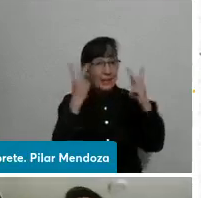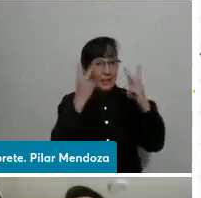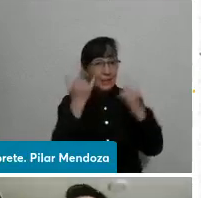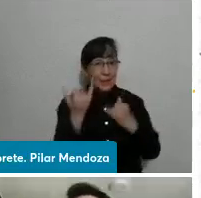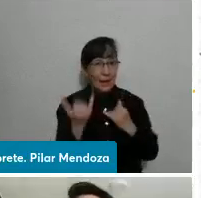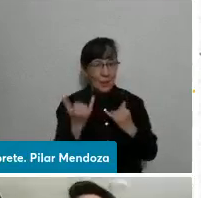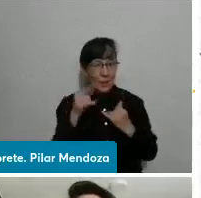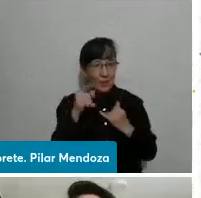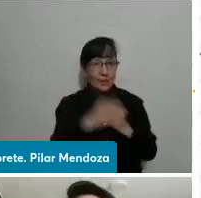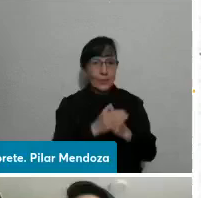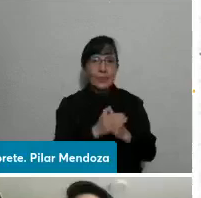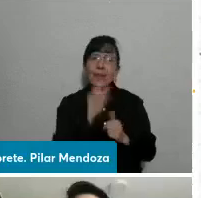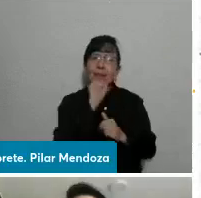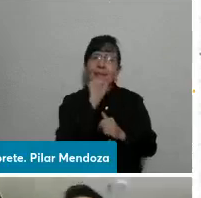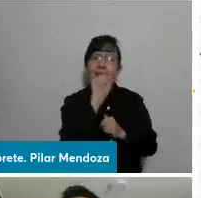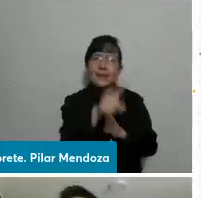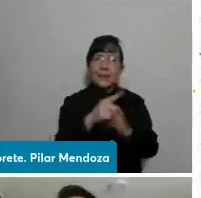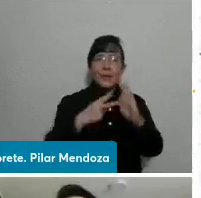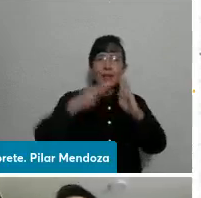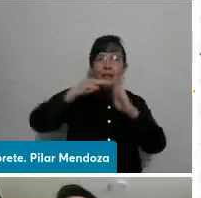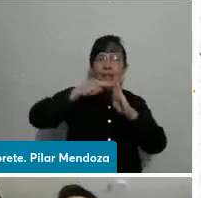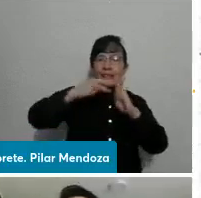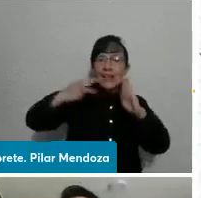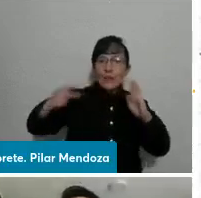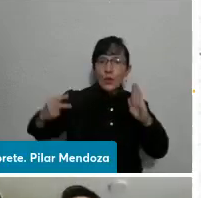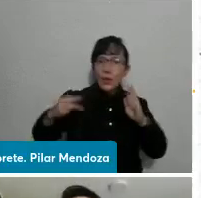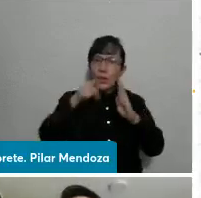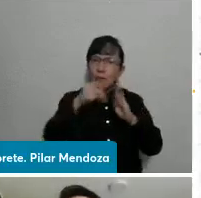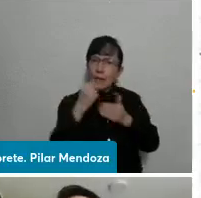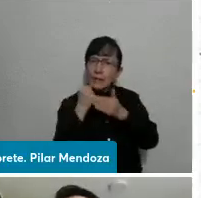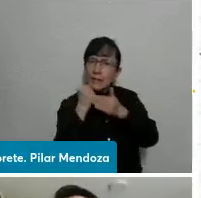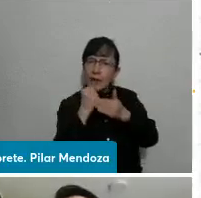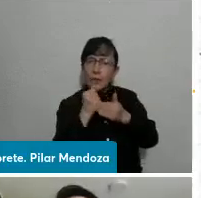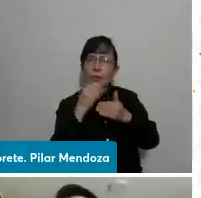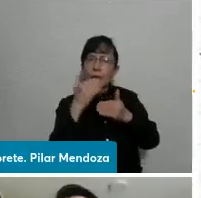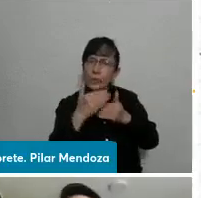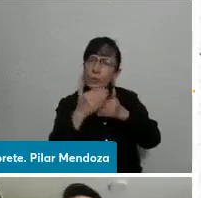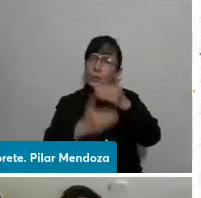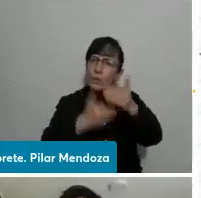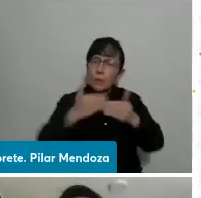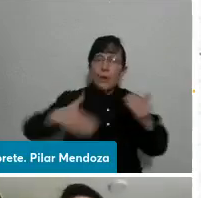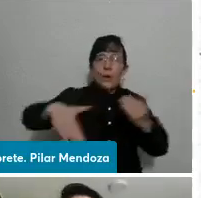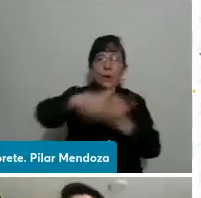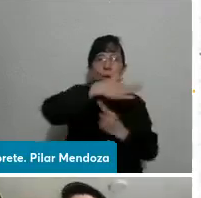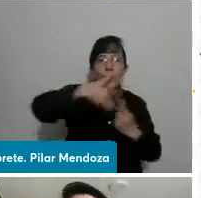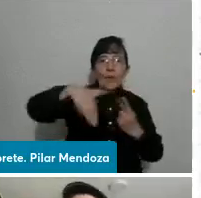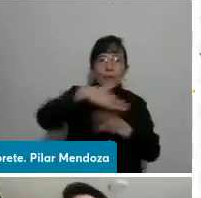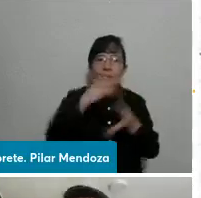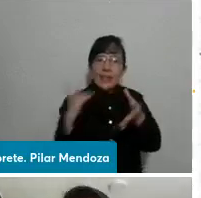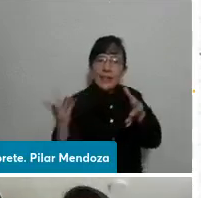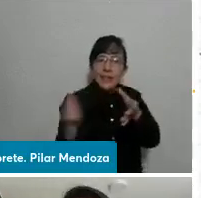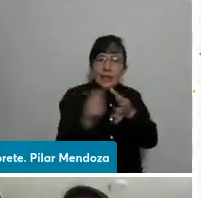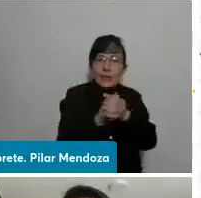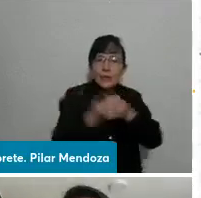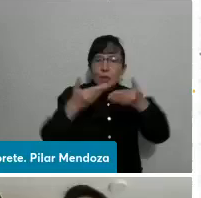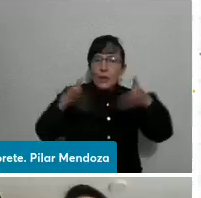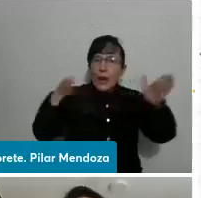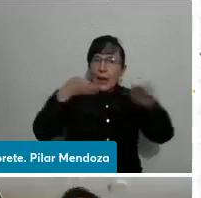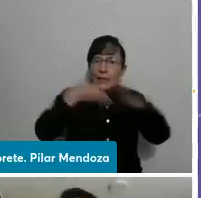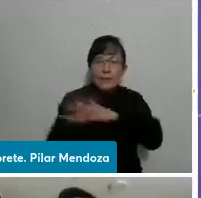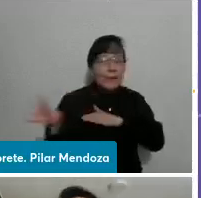es, ¿cómo ha contribuido la tecnología a un ambiente inclusivo y accesible para todos los